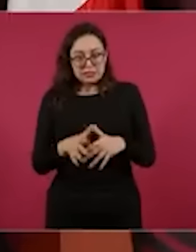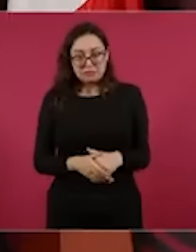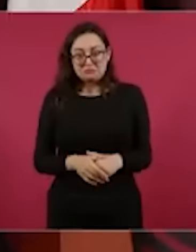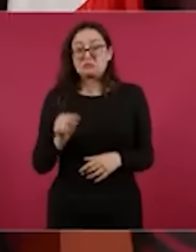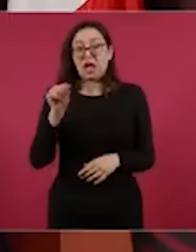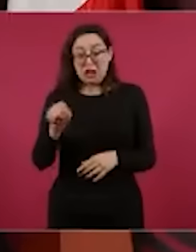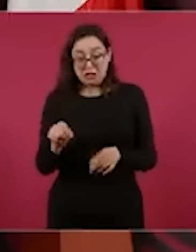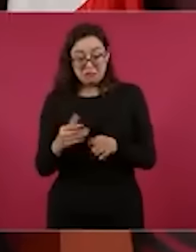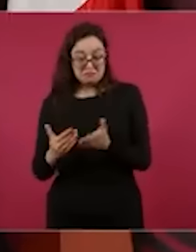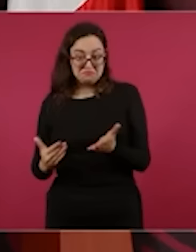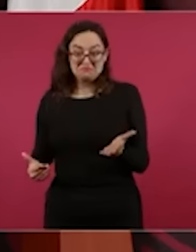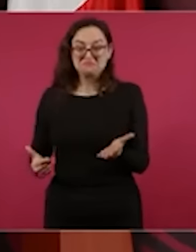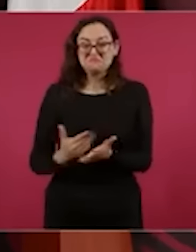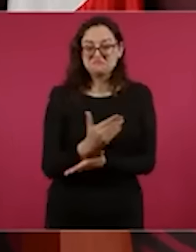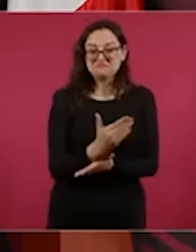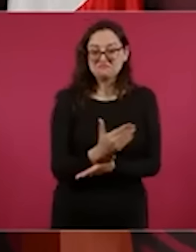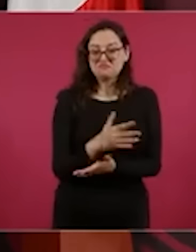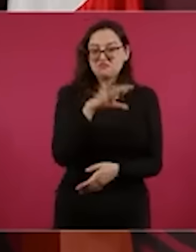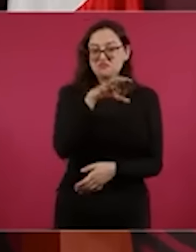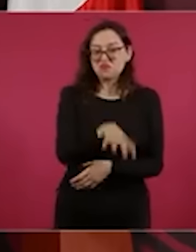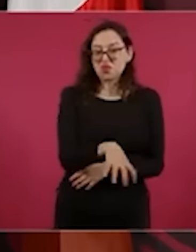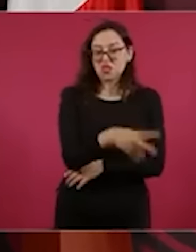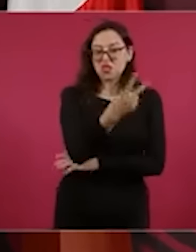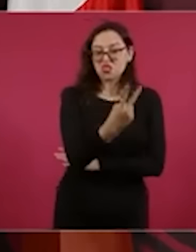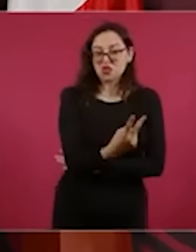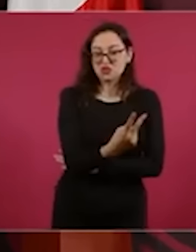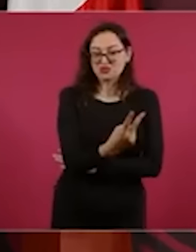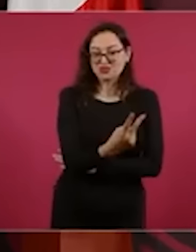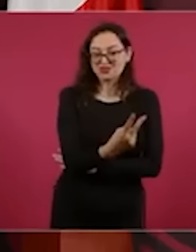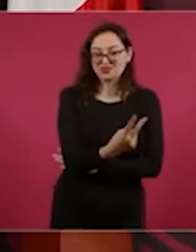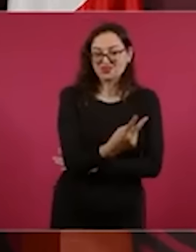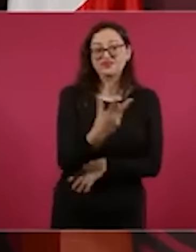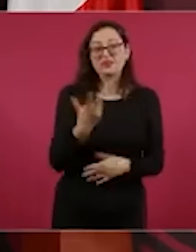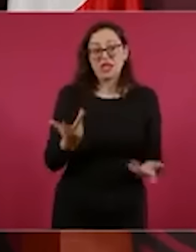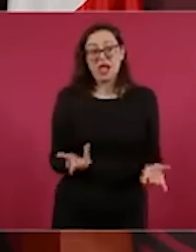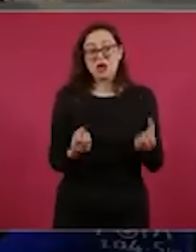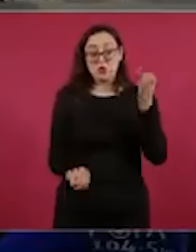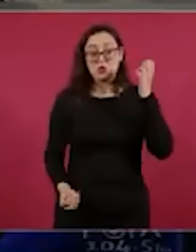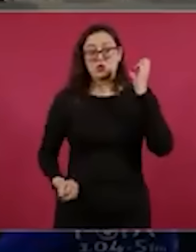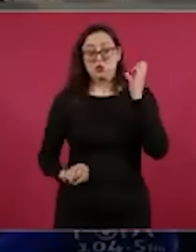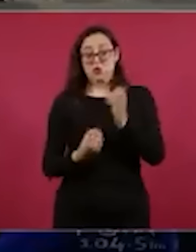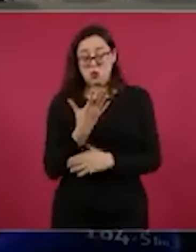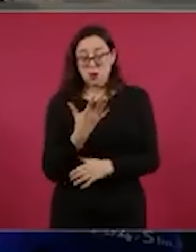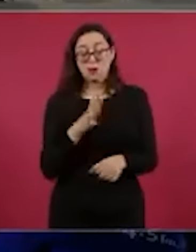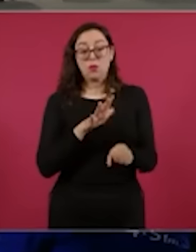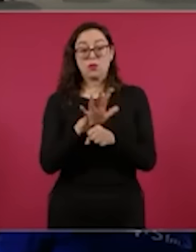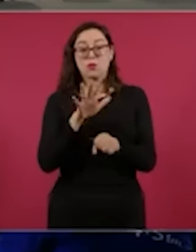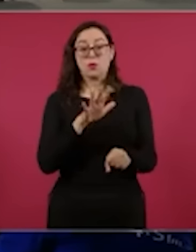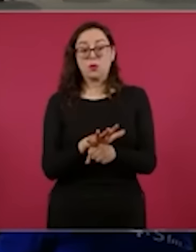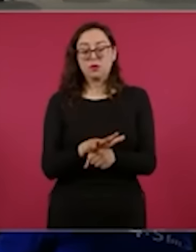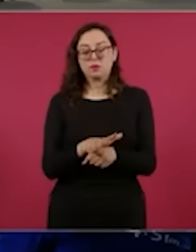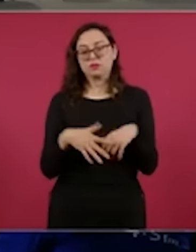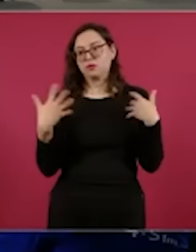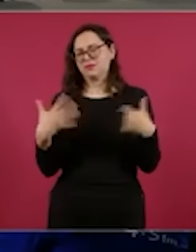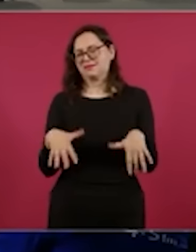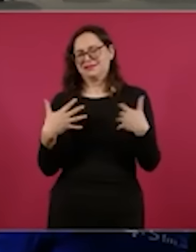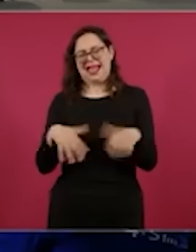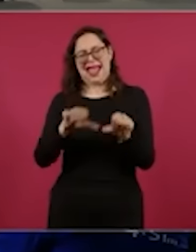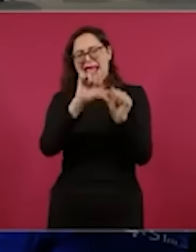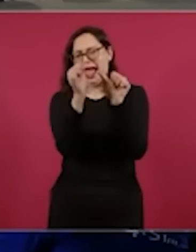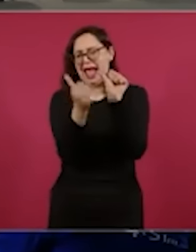segunda sección gracias a dos esculturas caminables diseñadas por Gabriel Orozco, que son las calzadas flotantes.